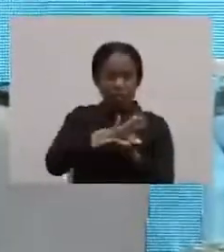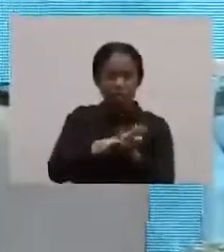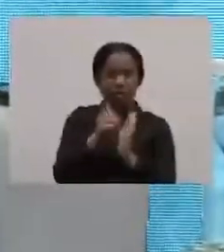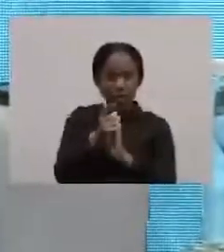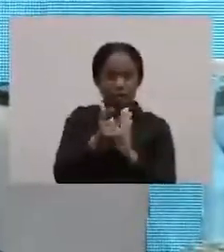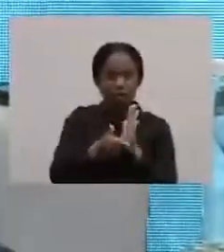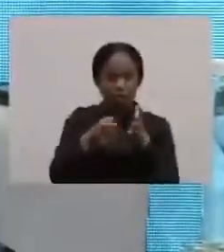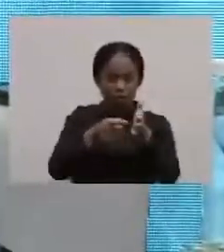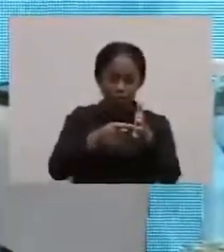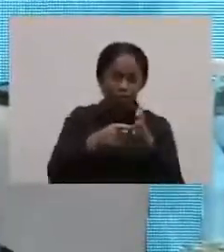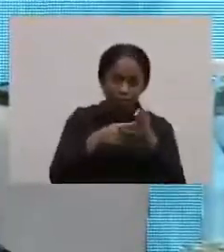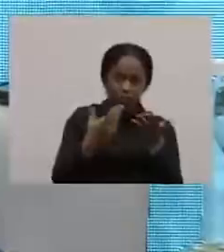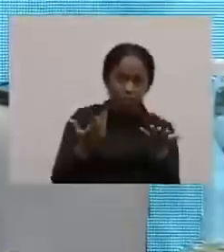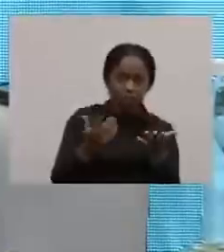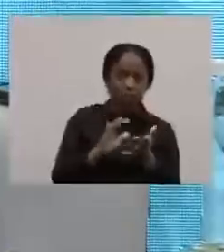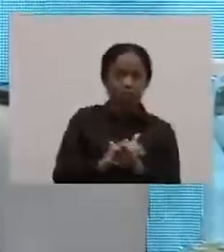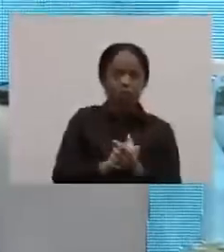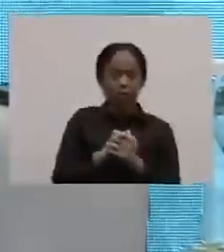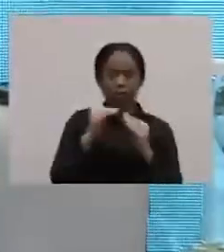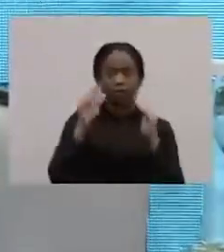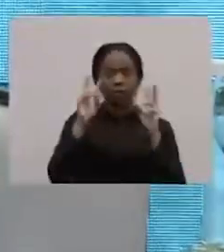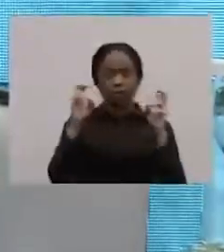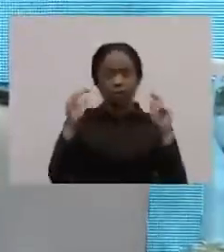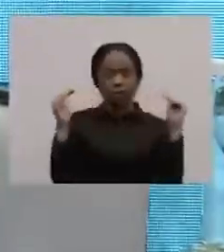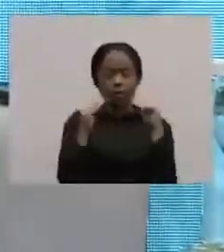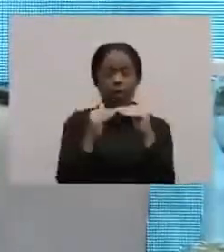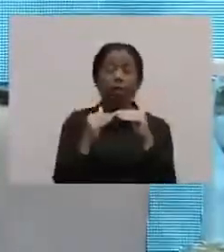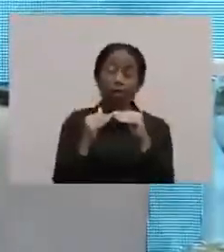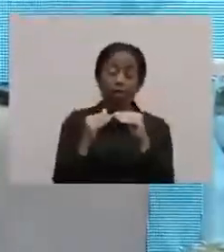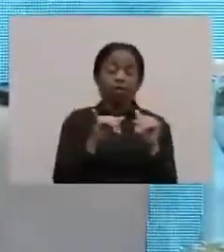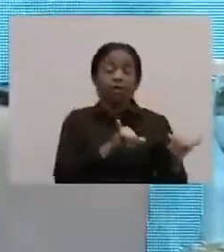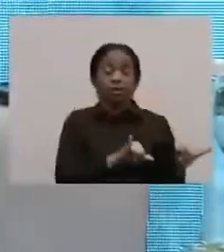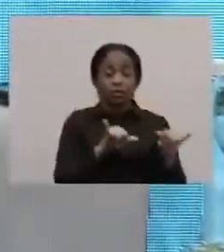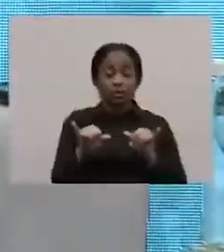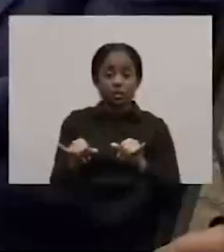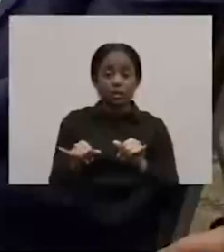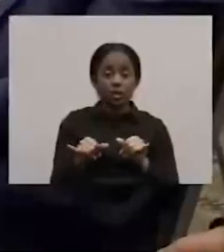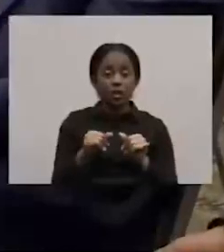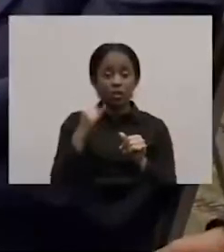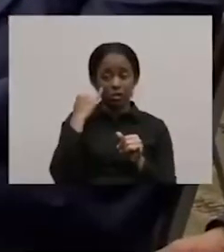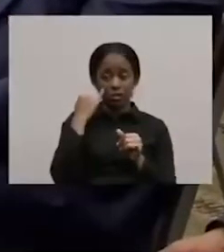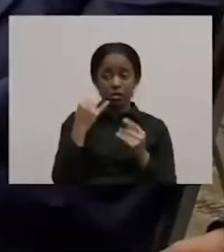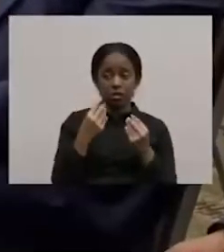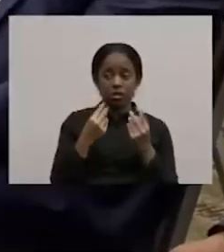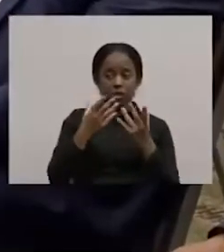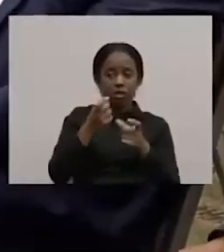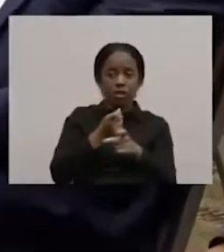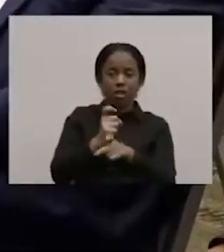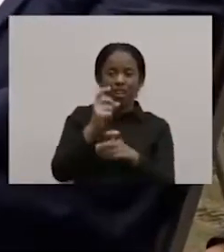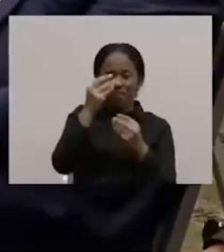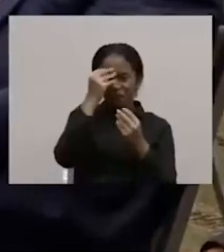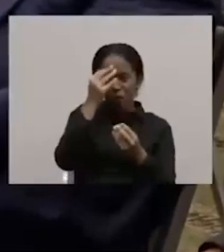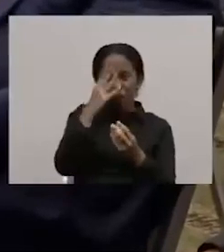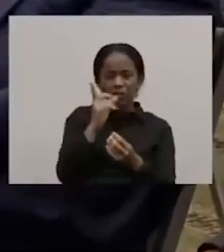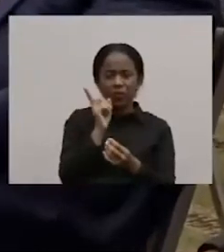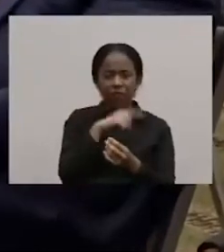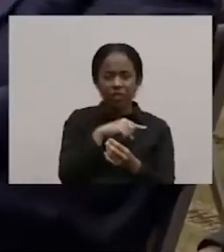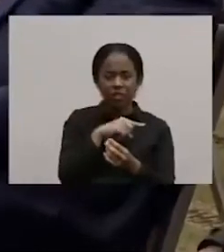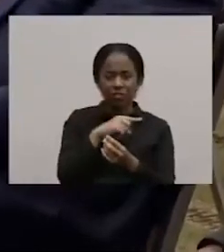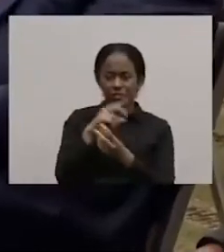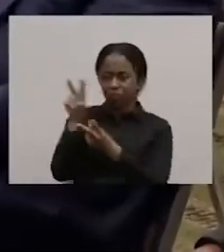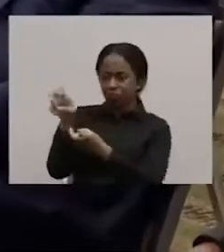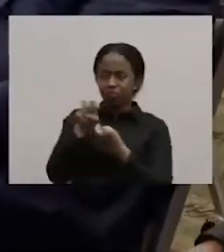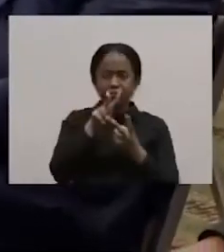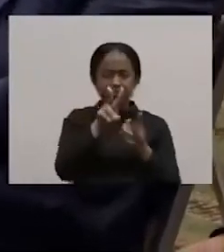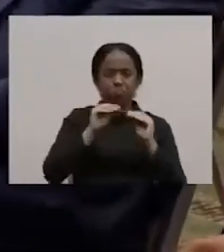que eso genera. Entonces, lo mismo pasa también el daño que tú generas con una información falsa,